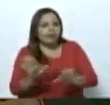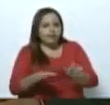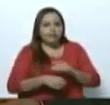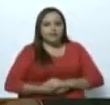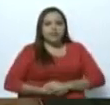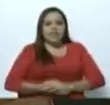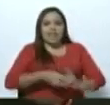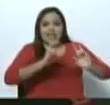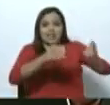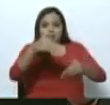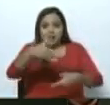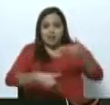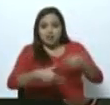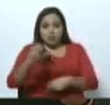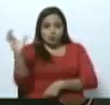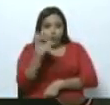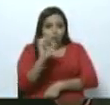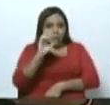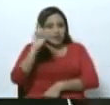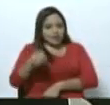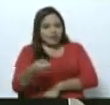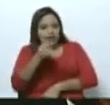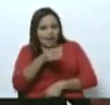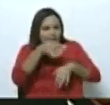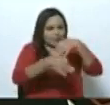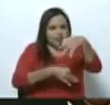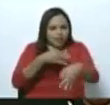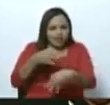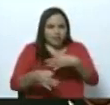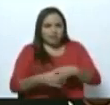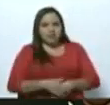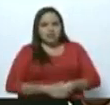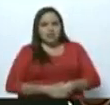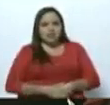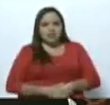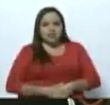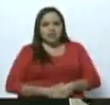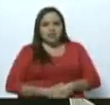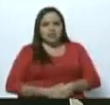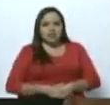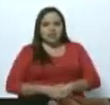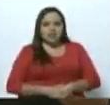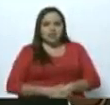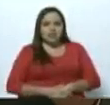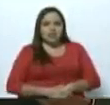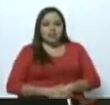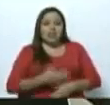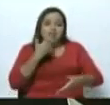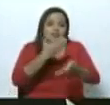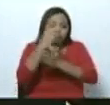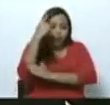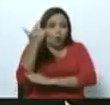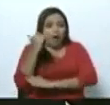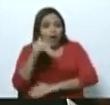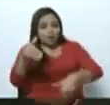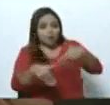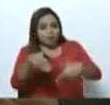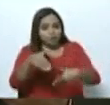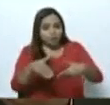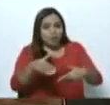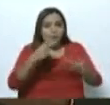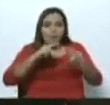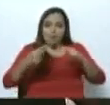tema de las elecciones en Colombia, quien le decía que celebra que se hayan desarrollado en paz. Sin embargo, ha dicho que las elecciones en Colombia